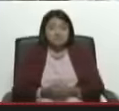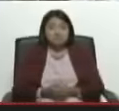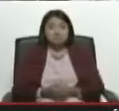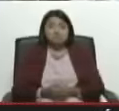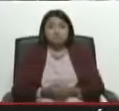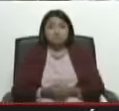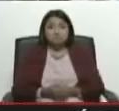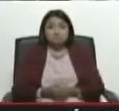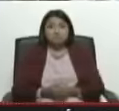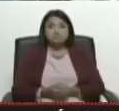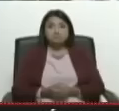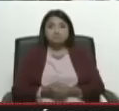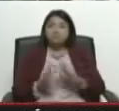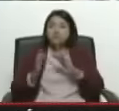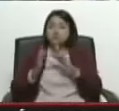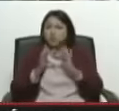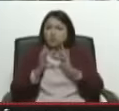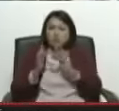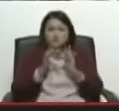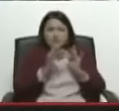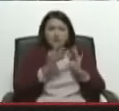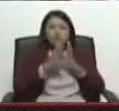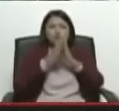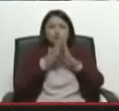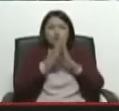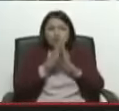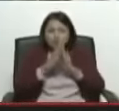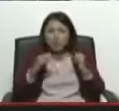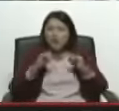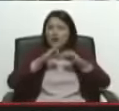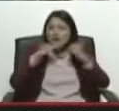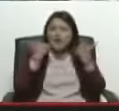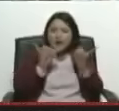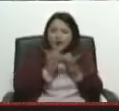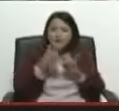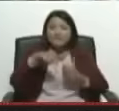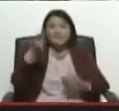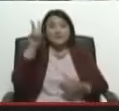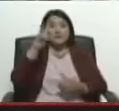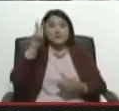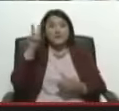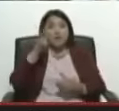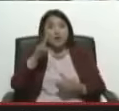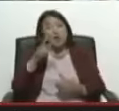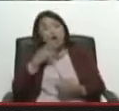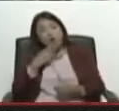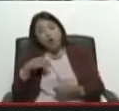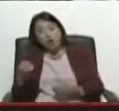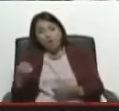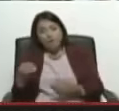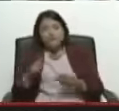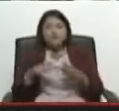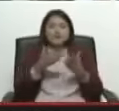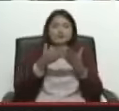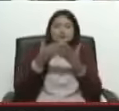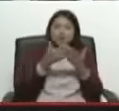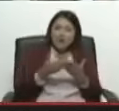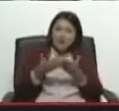hemos podido tener contactos con todos los sectores de Venezuela, desde la juventud,